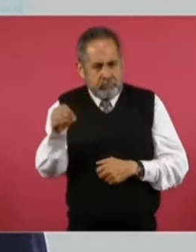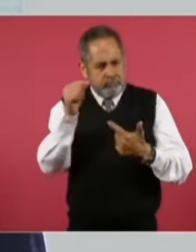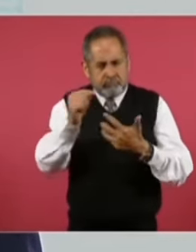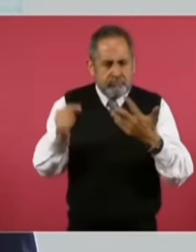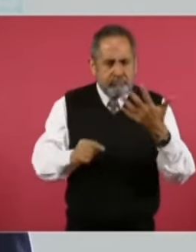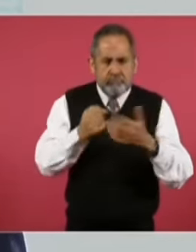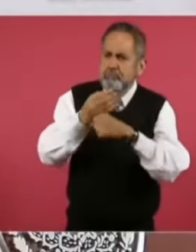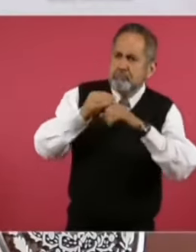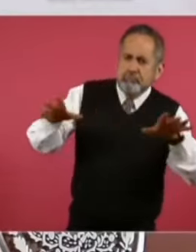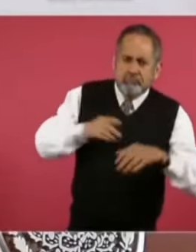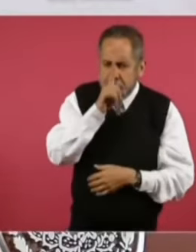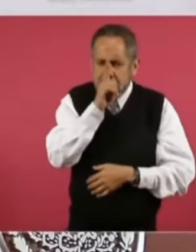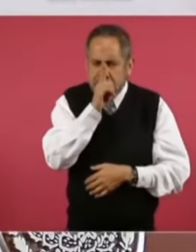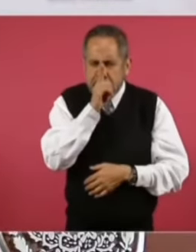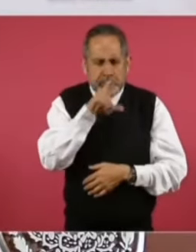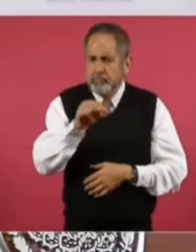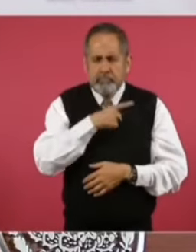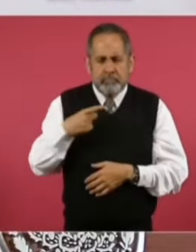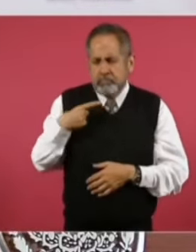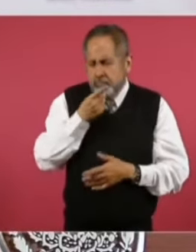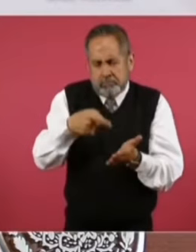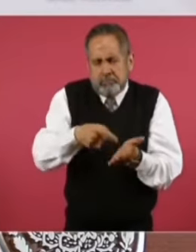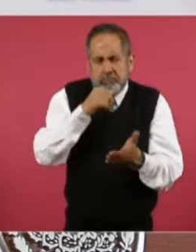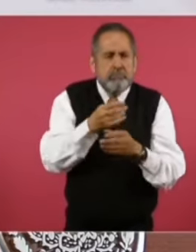como informar públicamente.